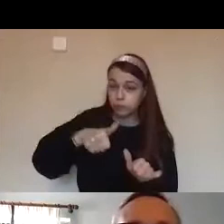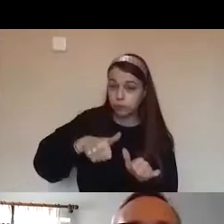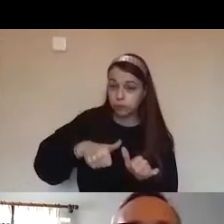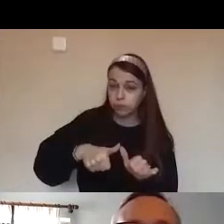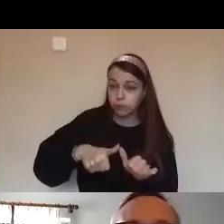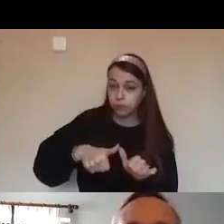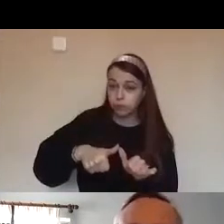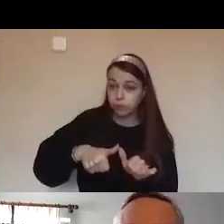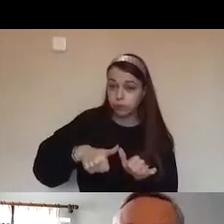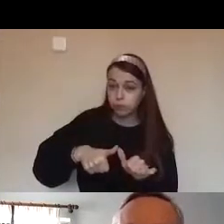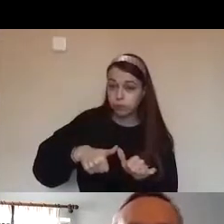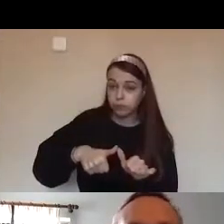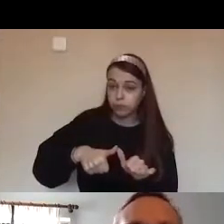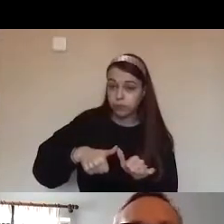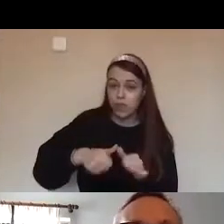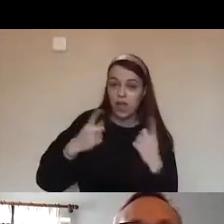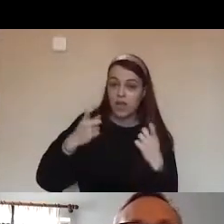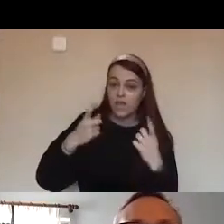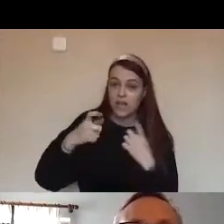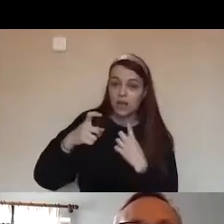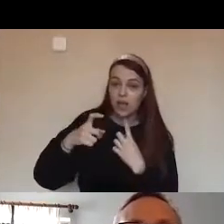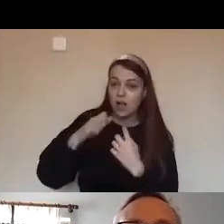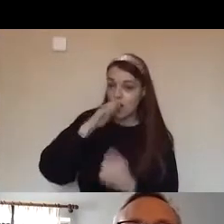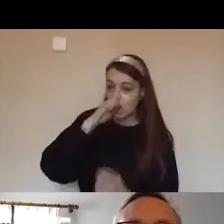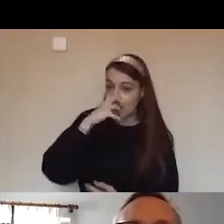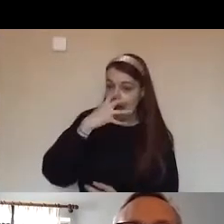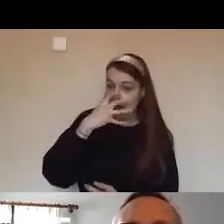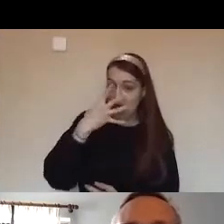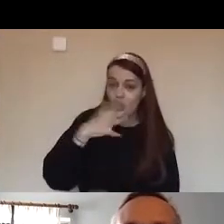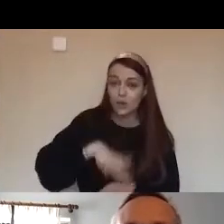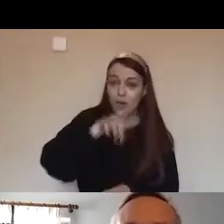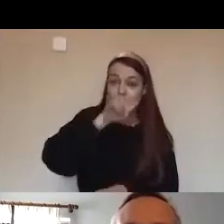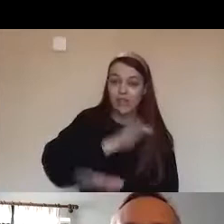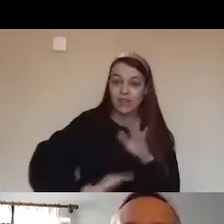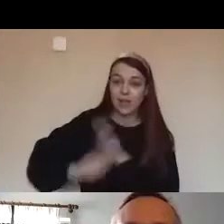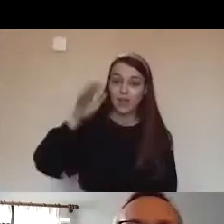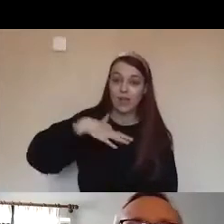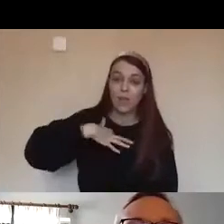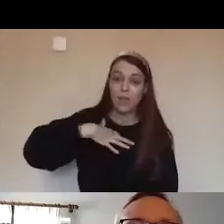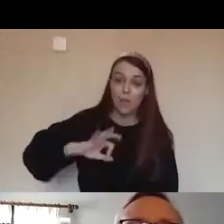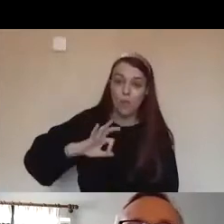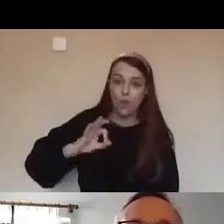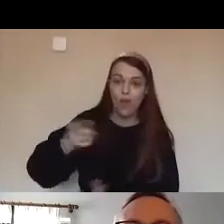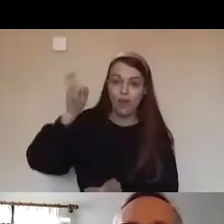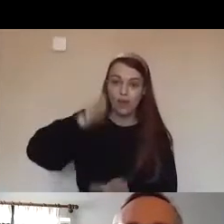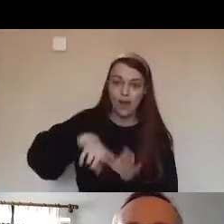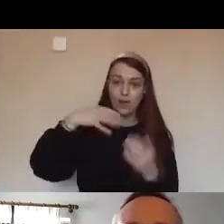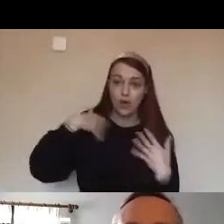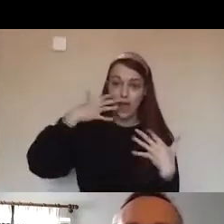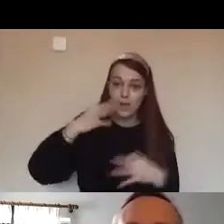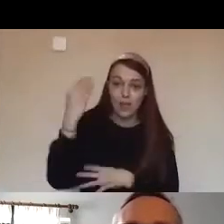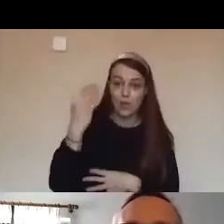hicieron falta muchos años para que la gente con discapacidad pudiese acceder a un monumento que lleva con nosotros tanto tiempo.